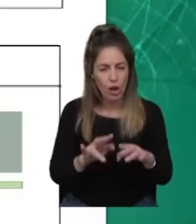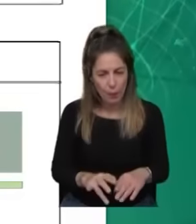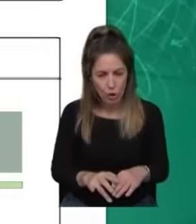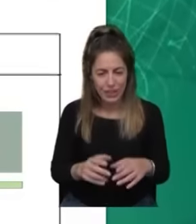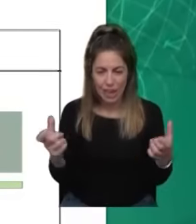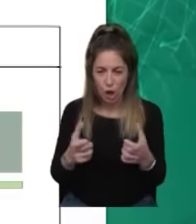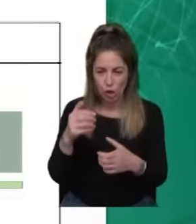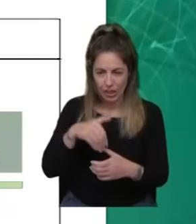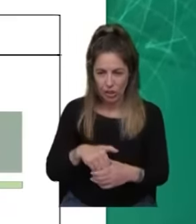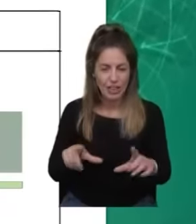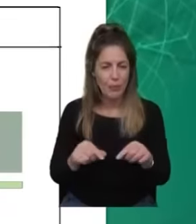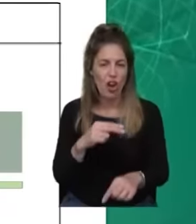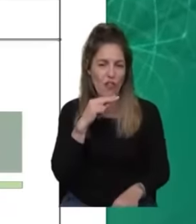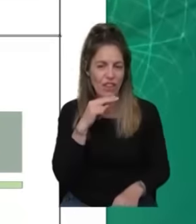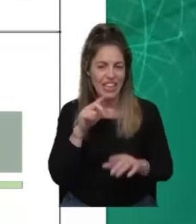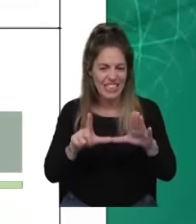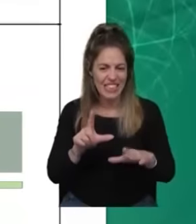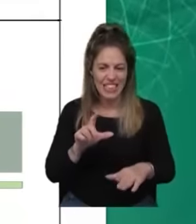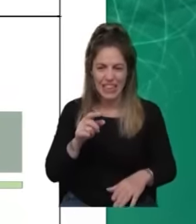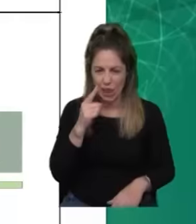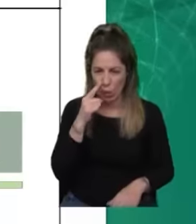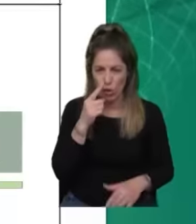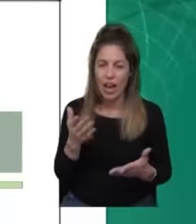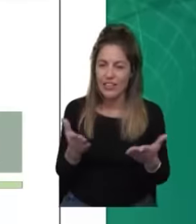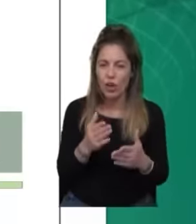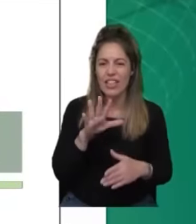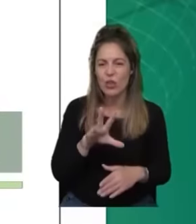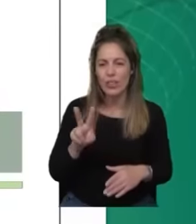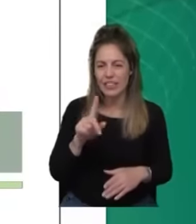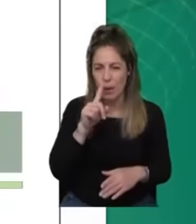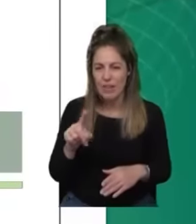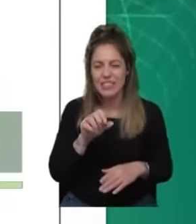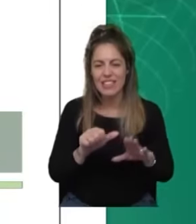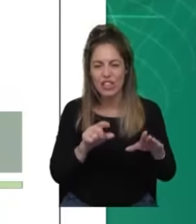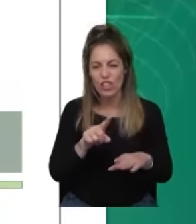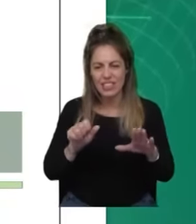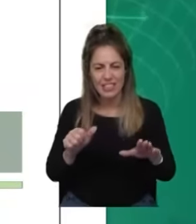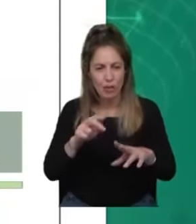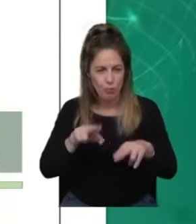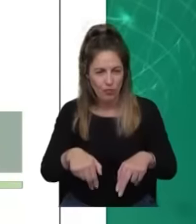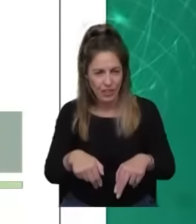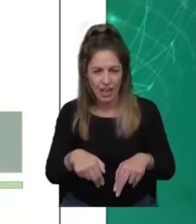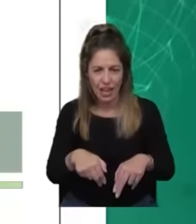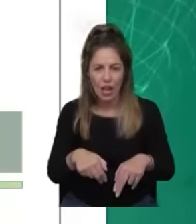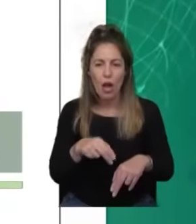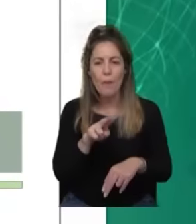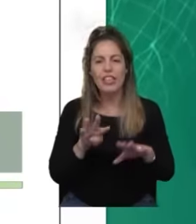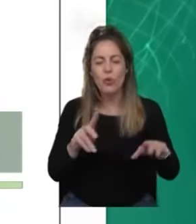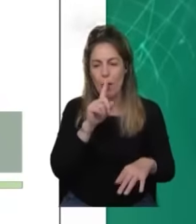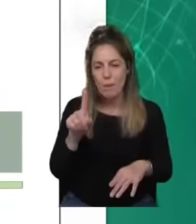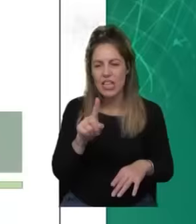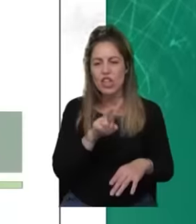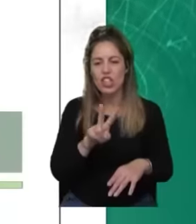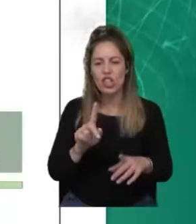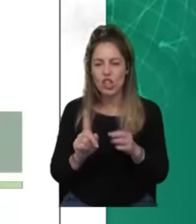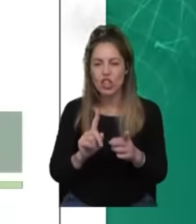Electoral cerrado este viernes 7 de junio, hasta el momento impugnó 53.616 papeletas, de las cuales 29.211 fue por